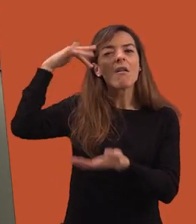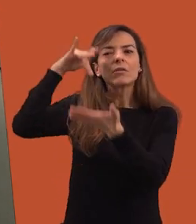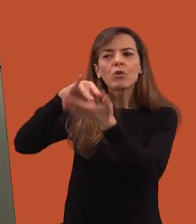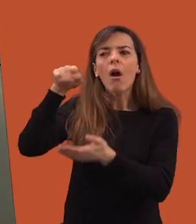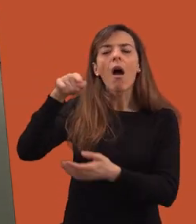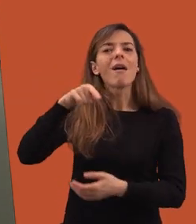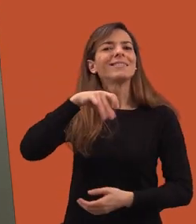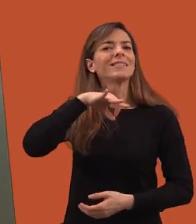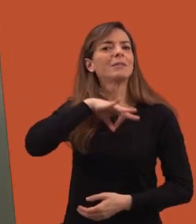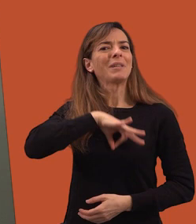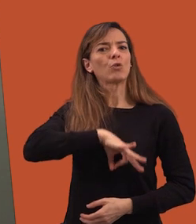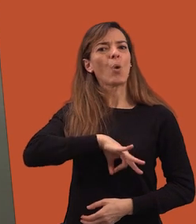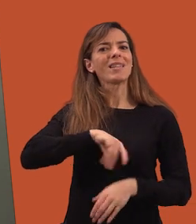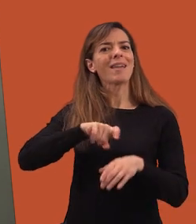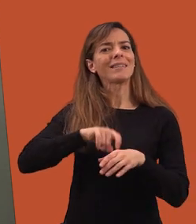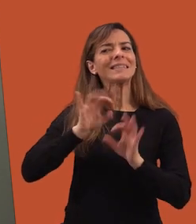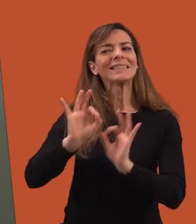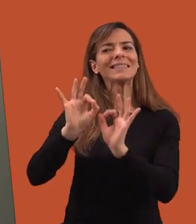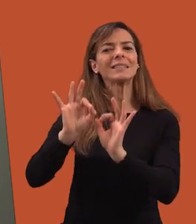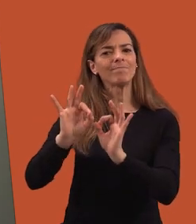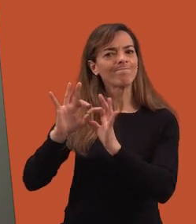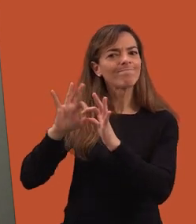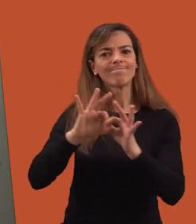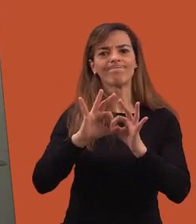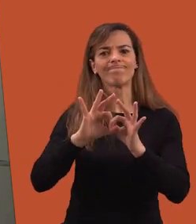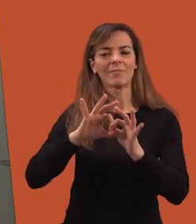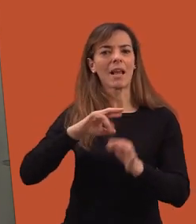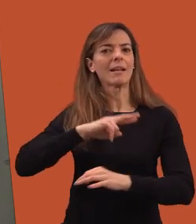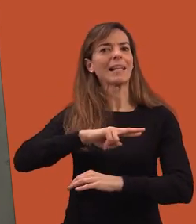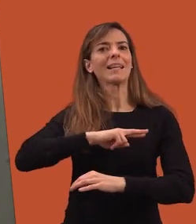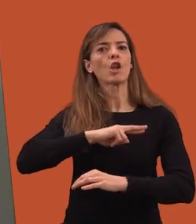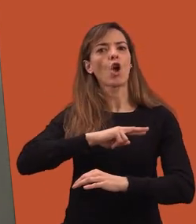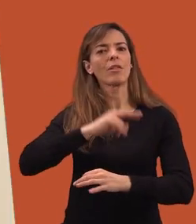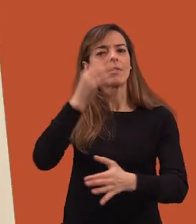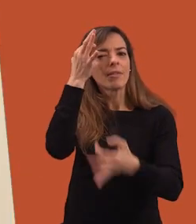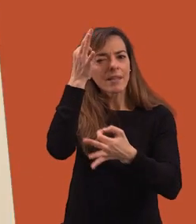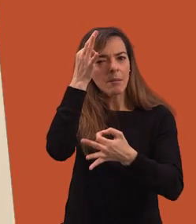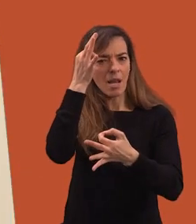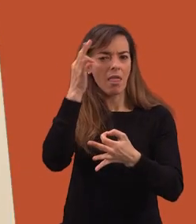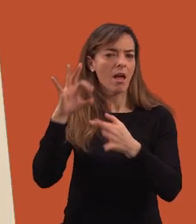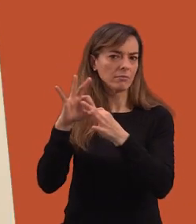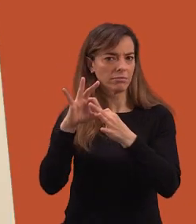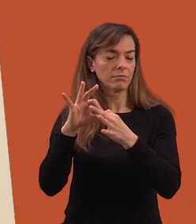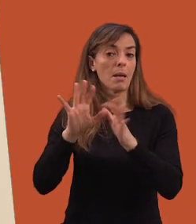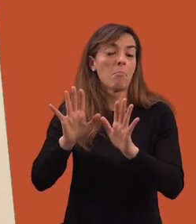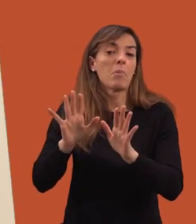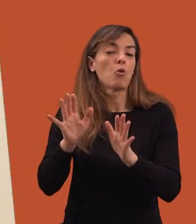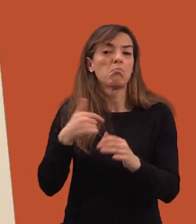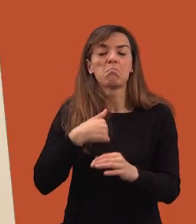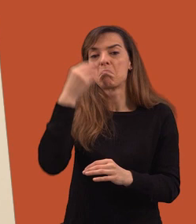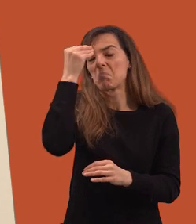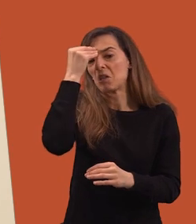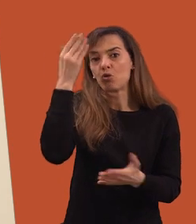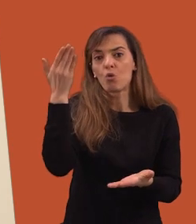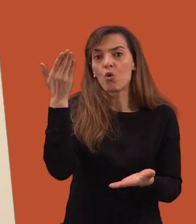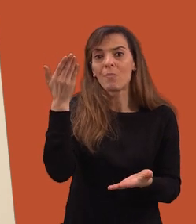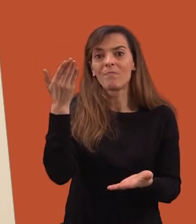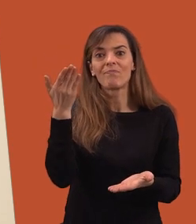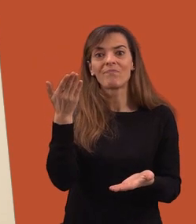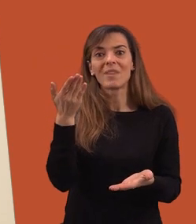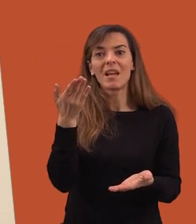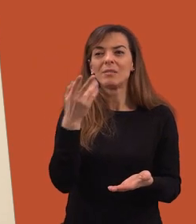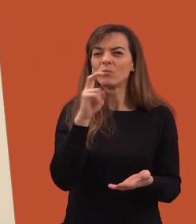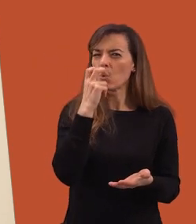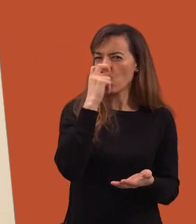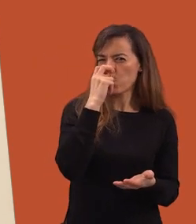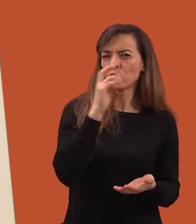tipo de espiritualidad relacionada con una religión determinada pero yo creo que es este es